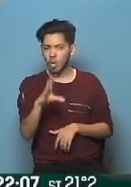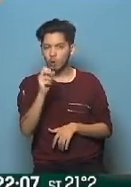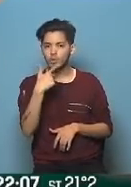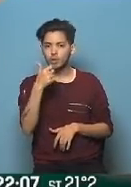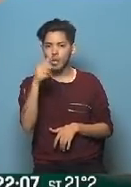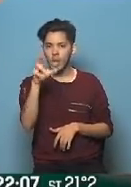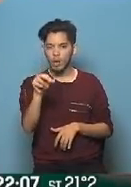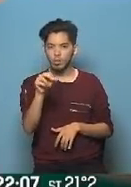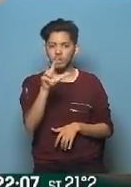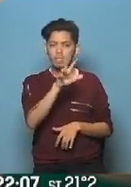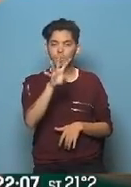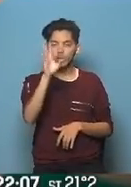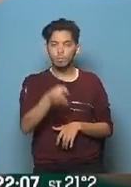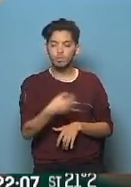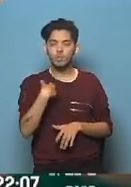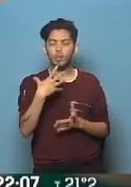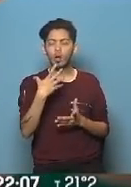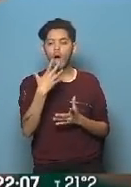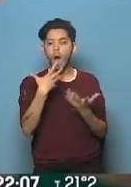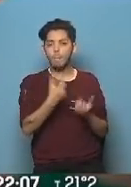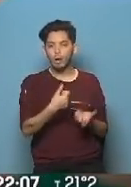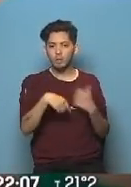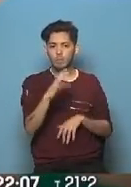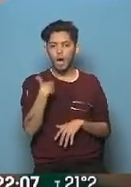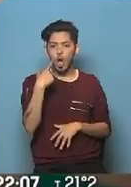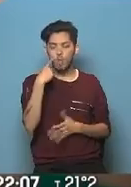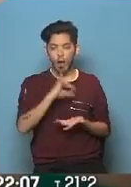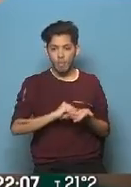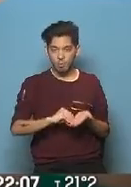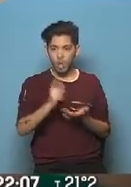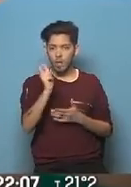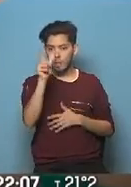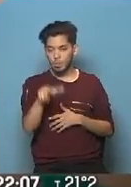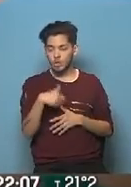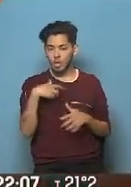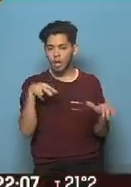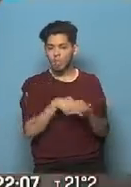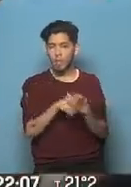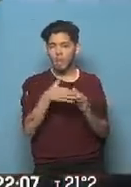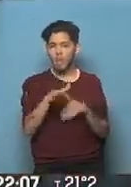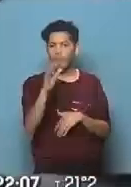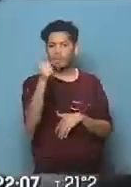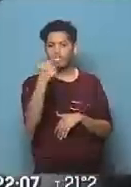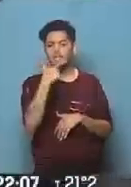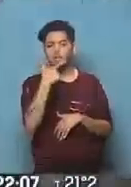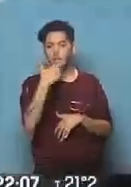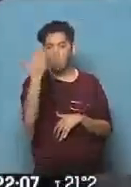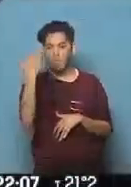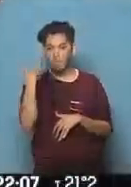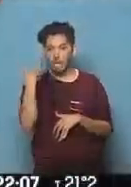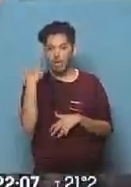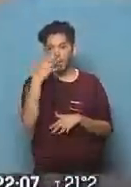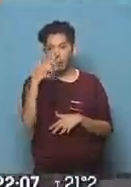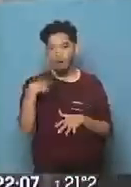el 34% de los hombres apoya al diputado, quien permanece internado desde el 6 de septiembre pasado tras